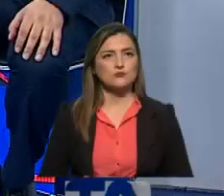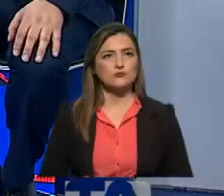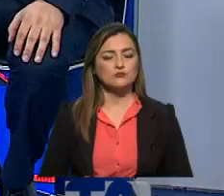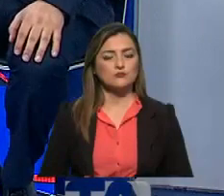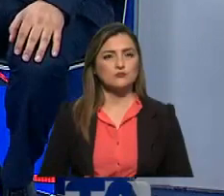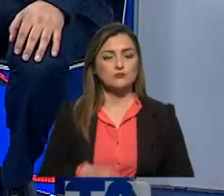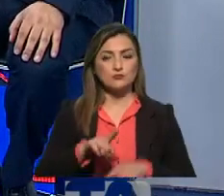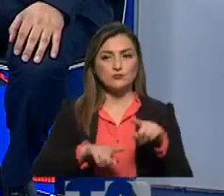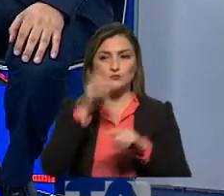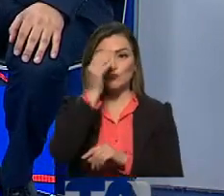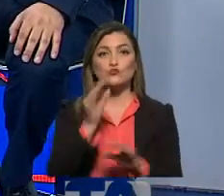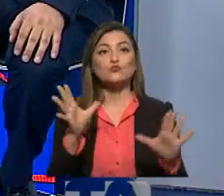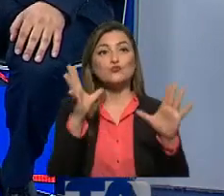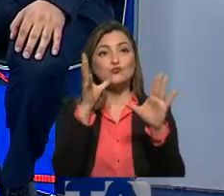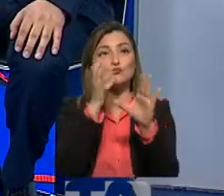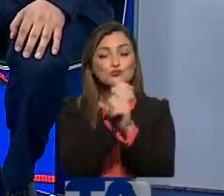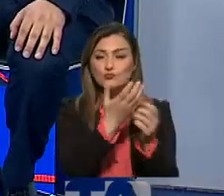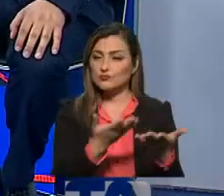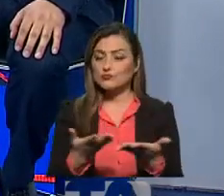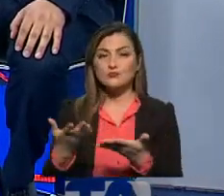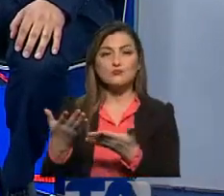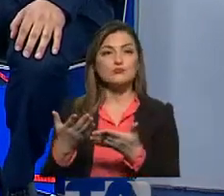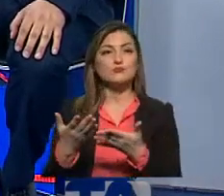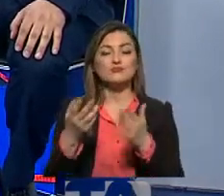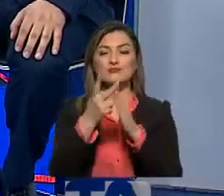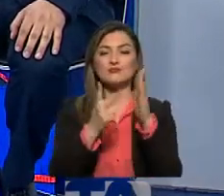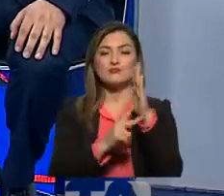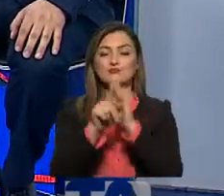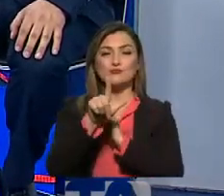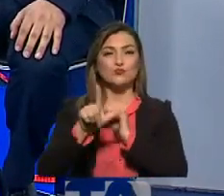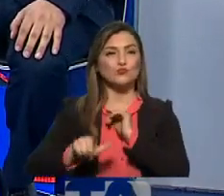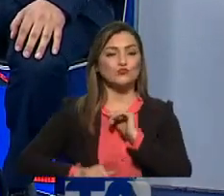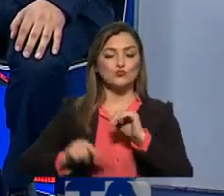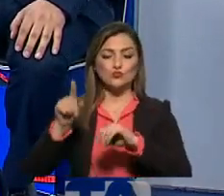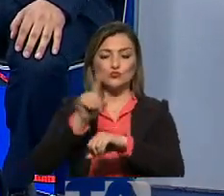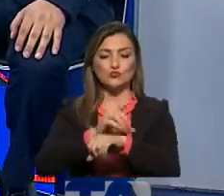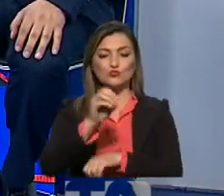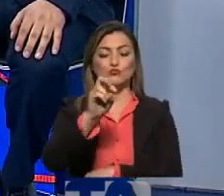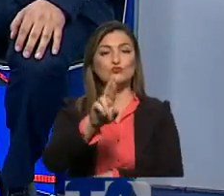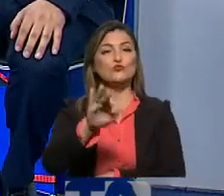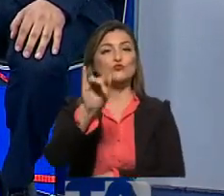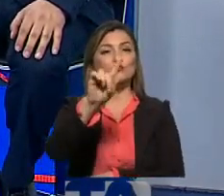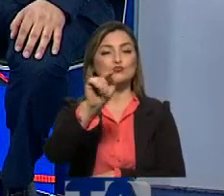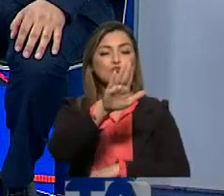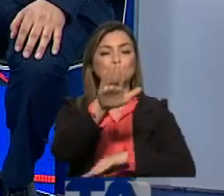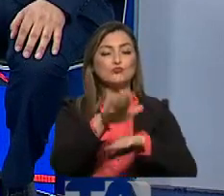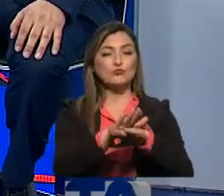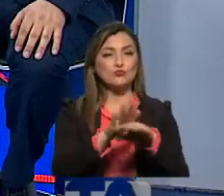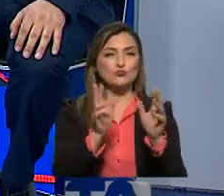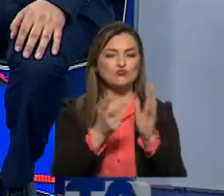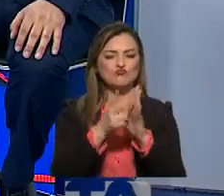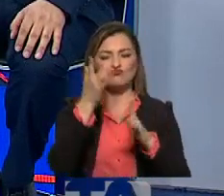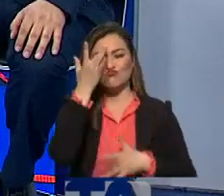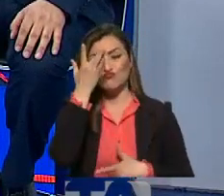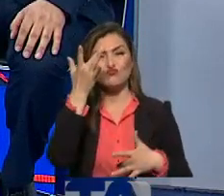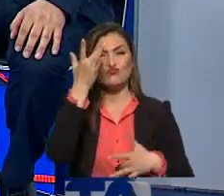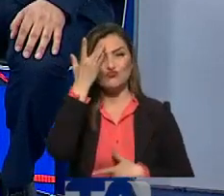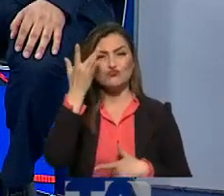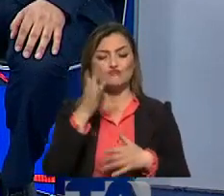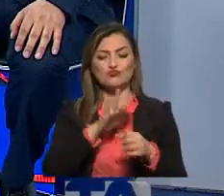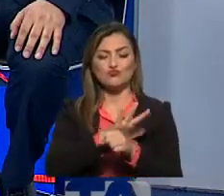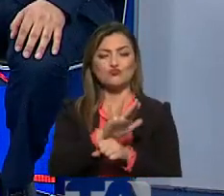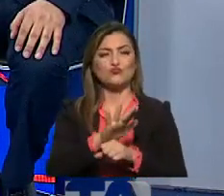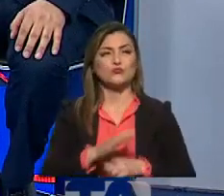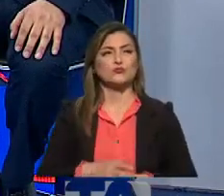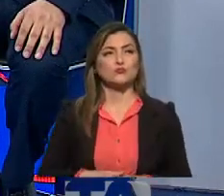Hola amigos, muy buenas noches, bienvenidos nuevamente a su segmento Por Tu Salud. Soy el doctor Esteban Ortiz y hoy vamos a hablar sobre las afecciones endocrinológicas relacionadas con la